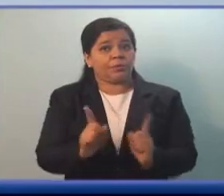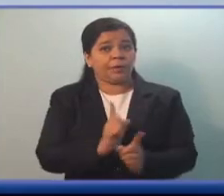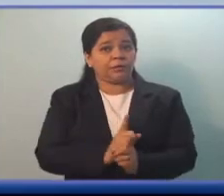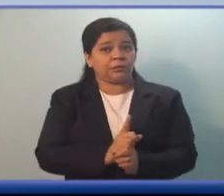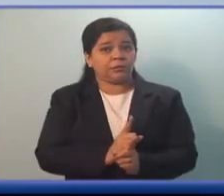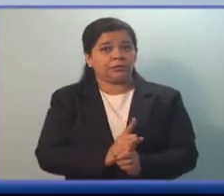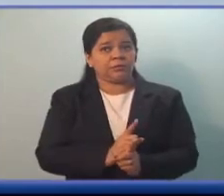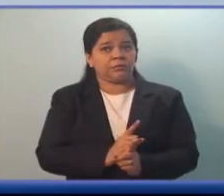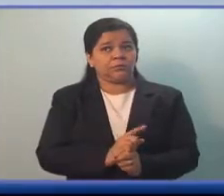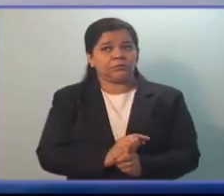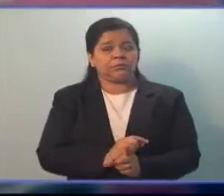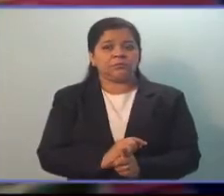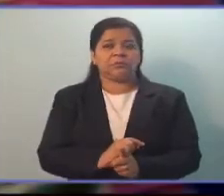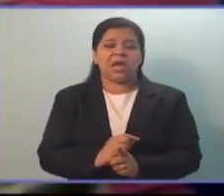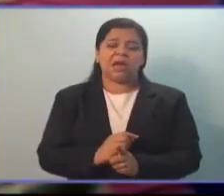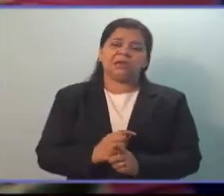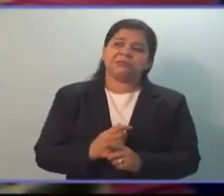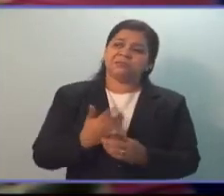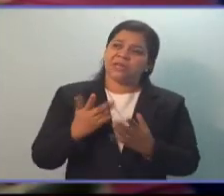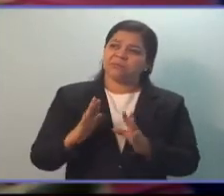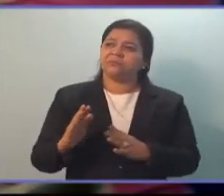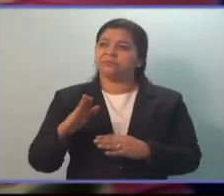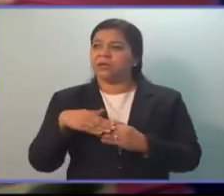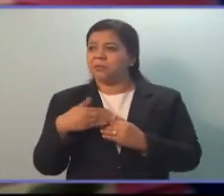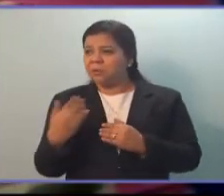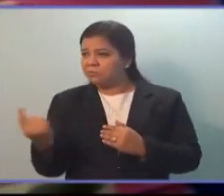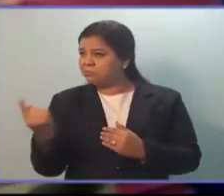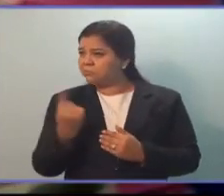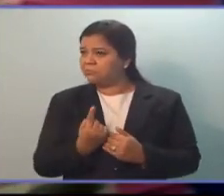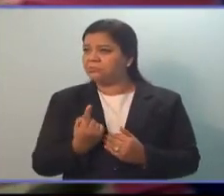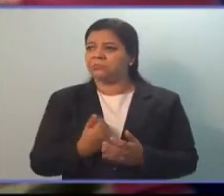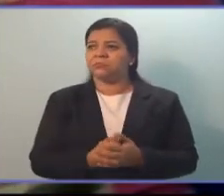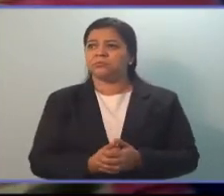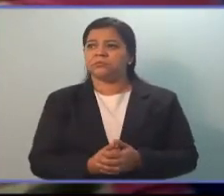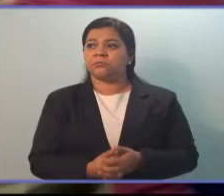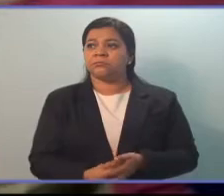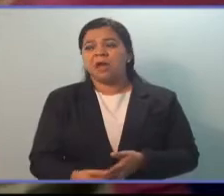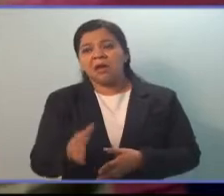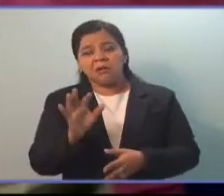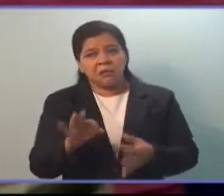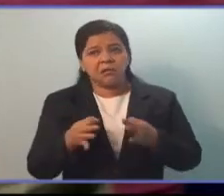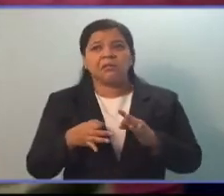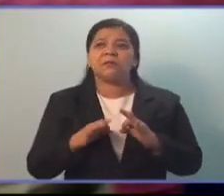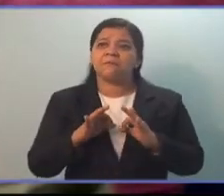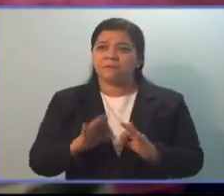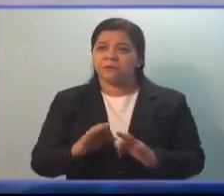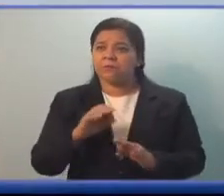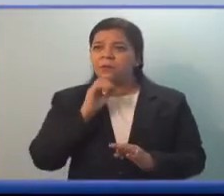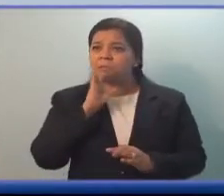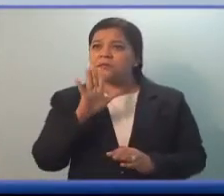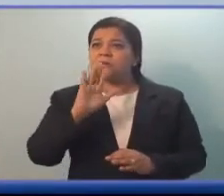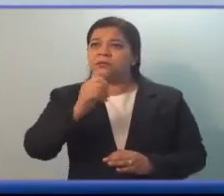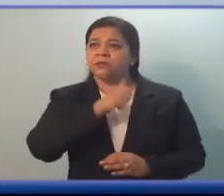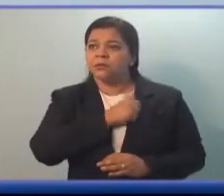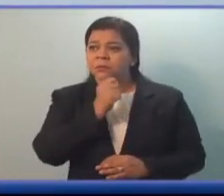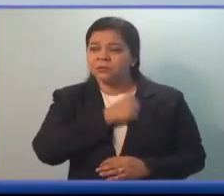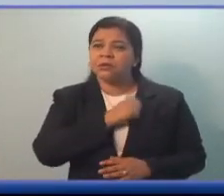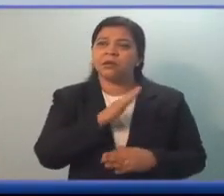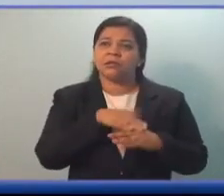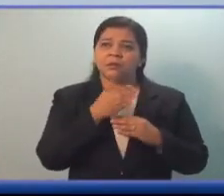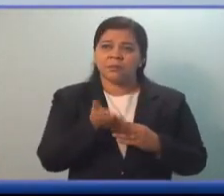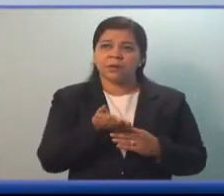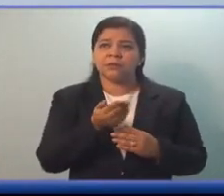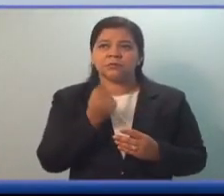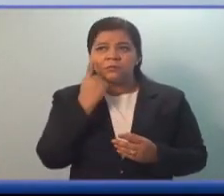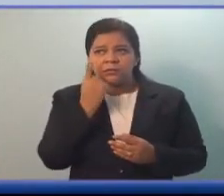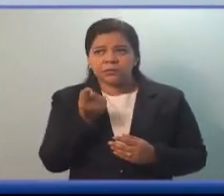Está pocos días y después regresa al ejercicio profesional. Entonces, de alguna manera, como que su función ahí puede verse